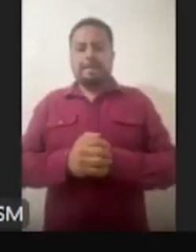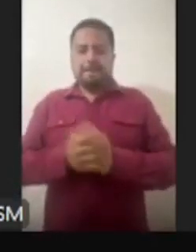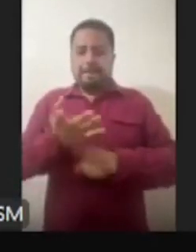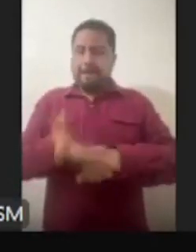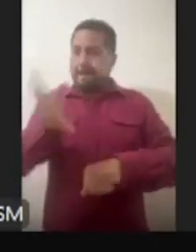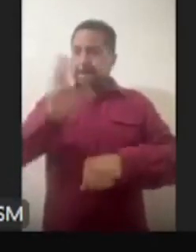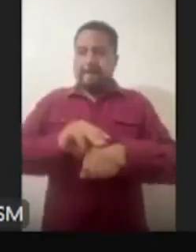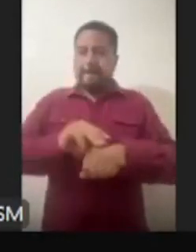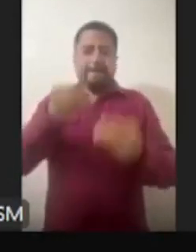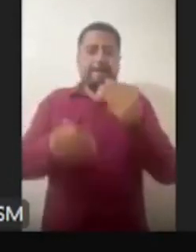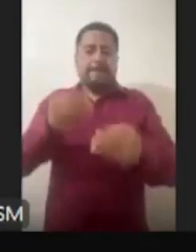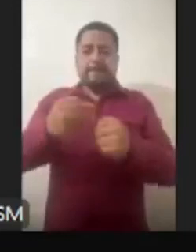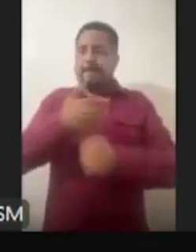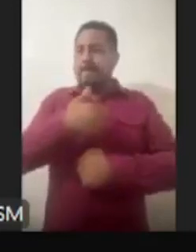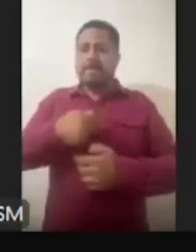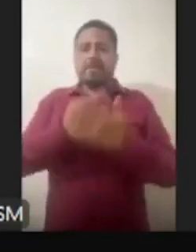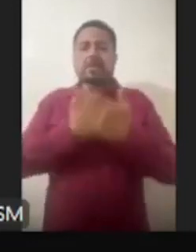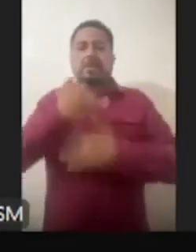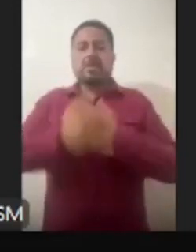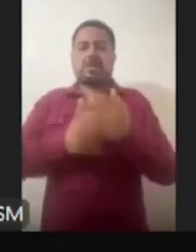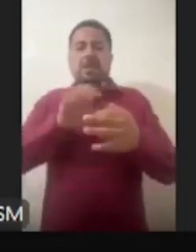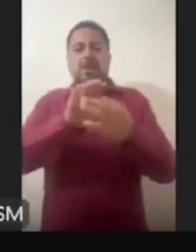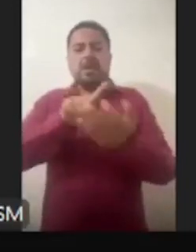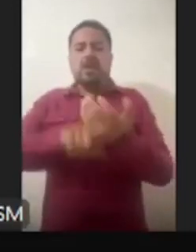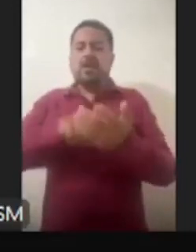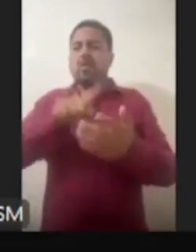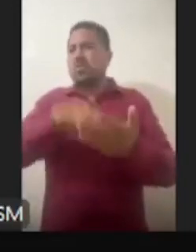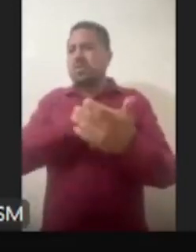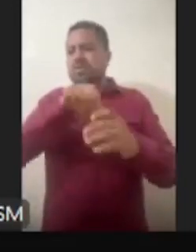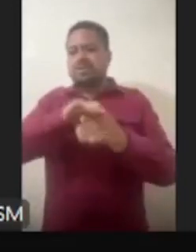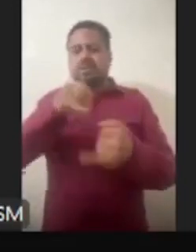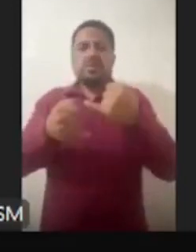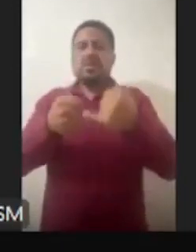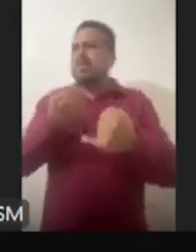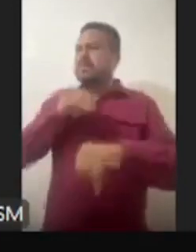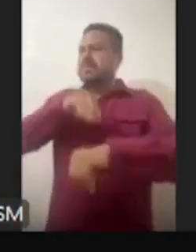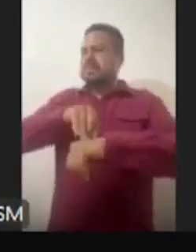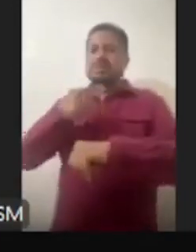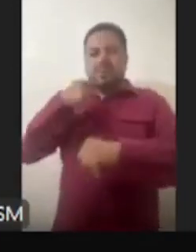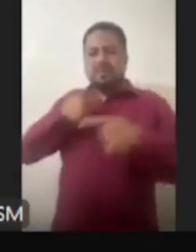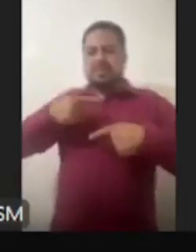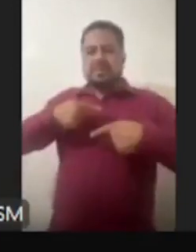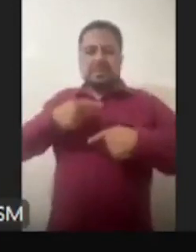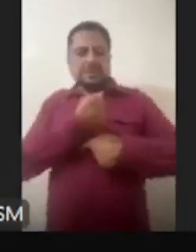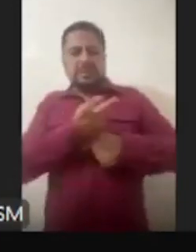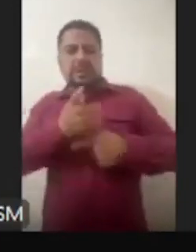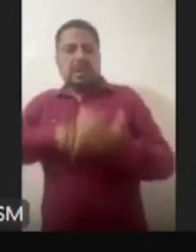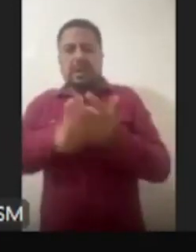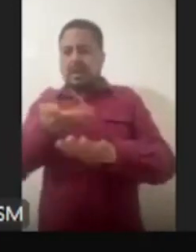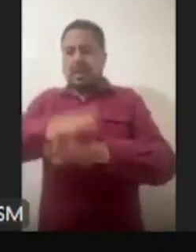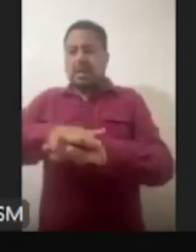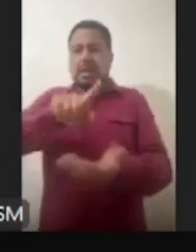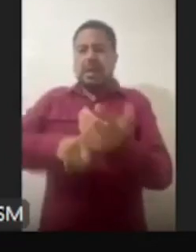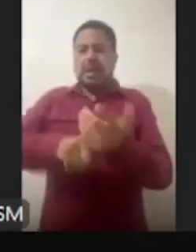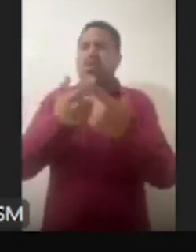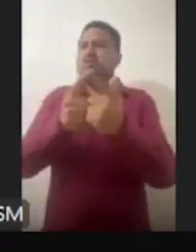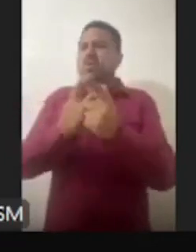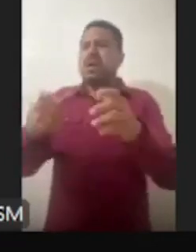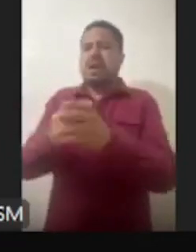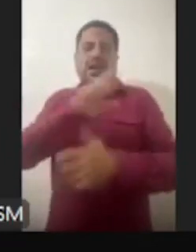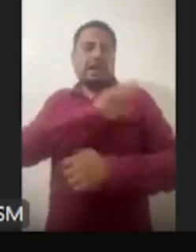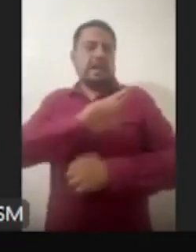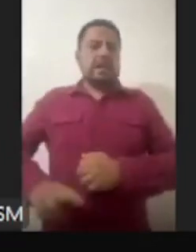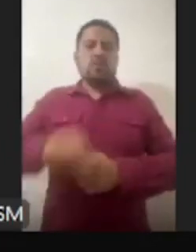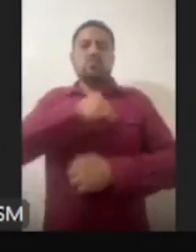presidenta, el proyecto de la cuenta es el relativo al juicio electoral ciudadano promovido por las ciudadanas y los ciudadanos integrantes de la planilla y lista de regidurías del Ayuntamiento del municipio